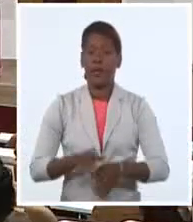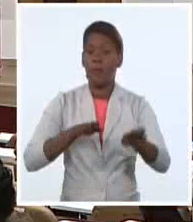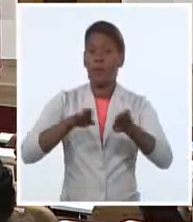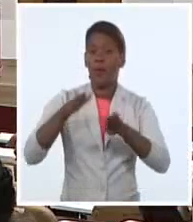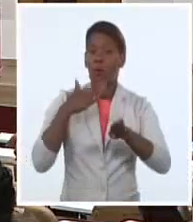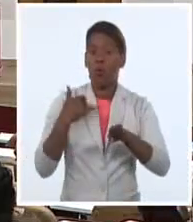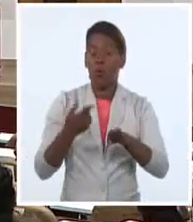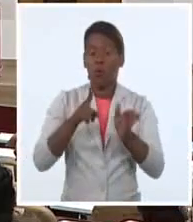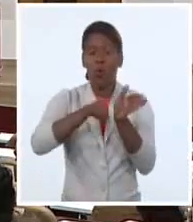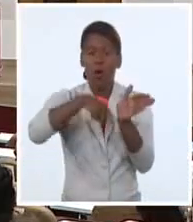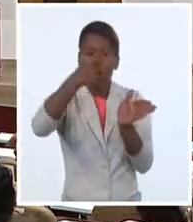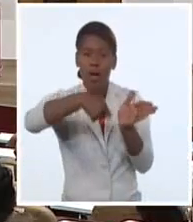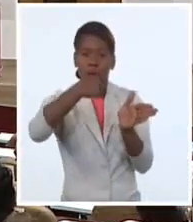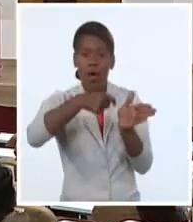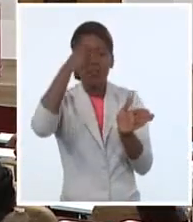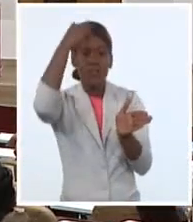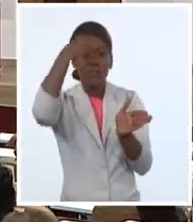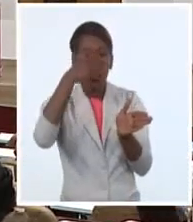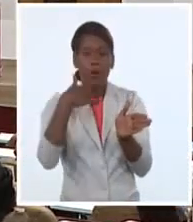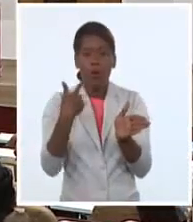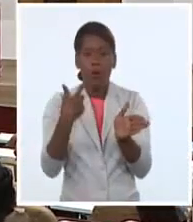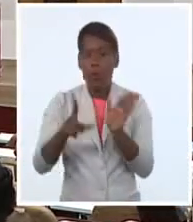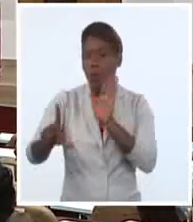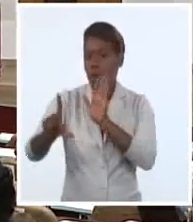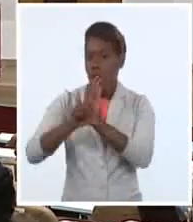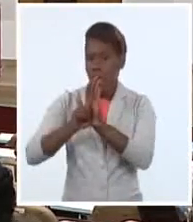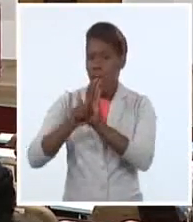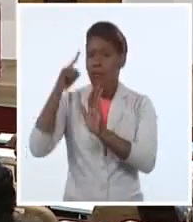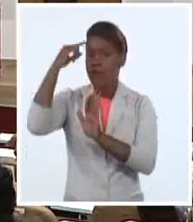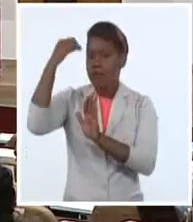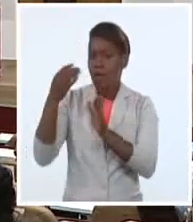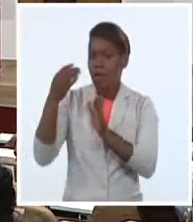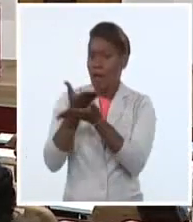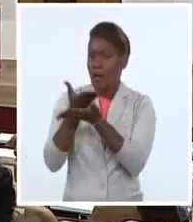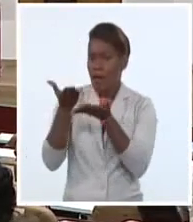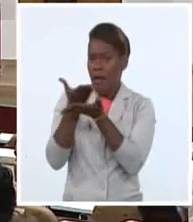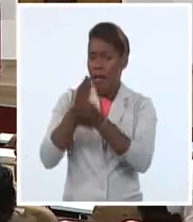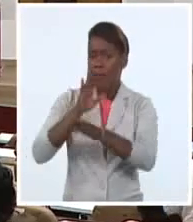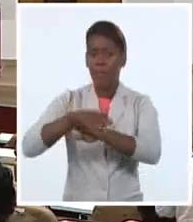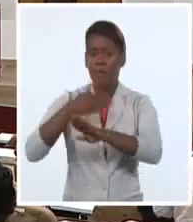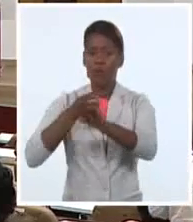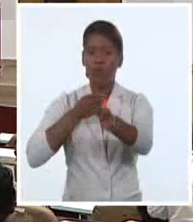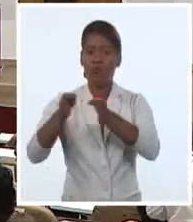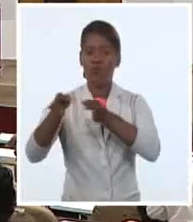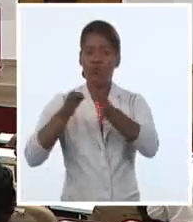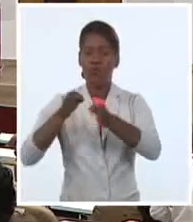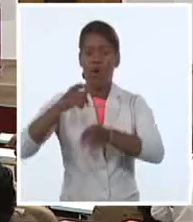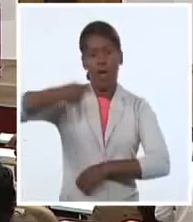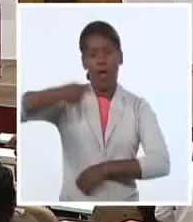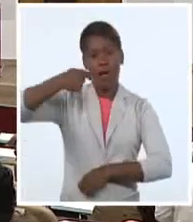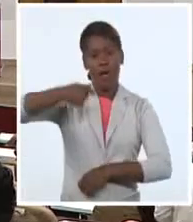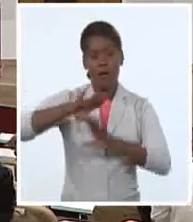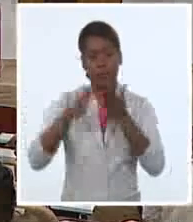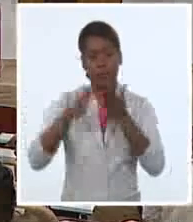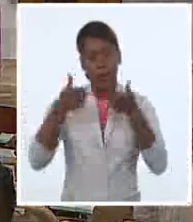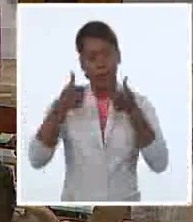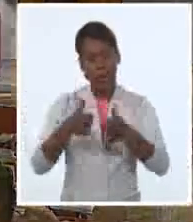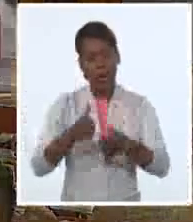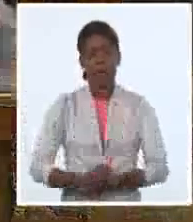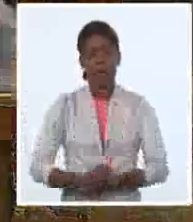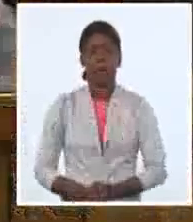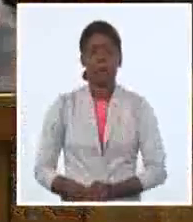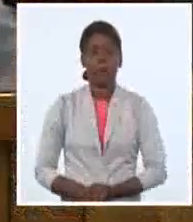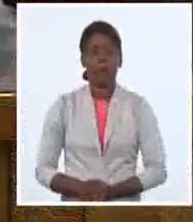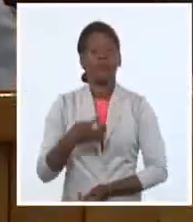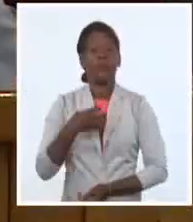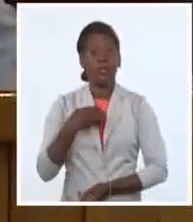en la sociedad, ajustando su estructura y funcionamiento a las exigencias actuales. Reconoce principios